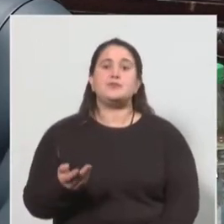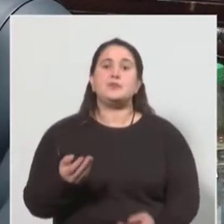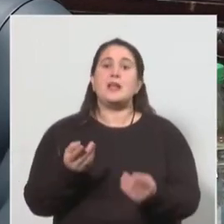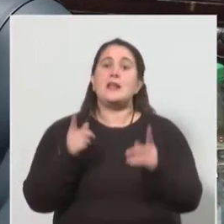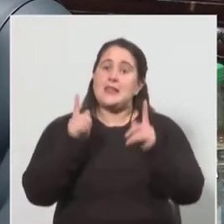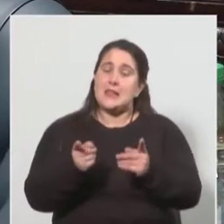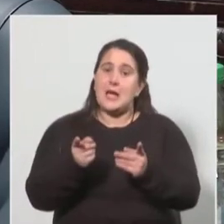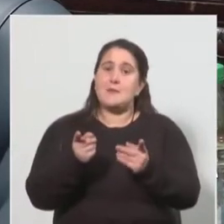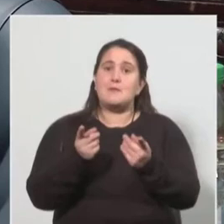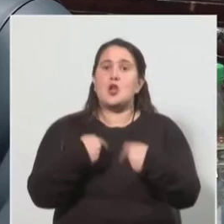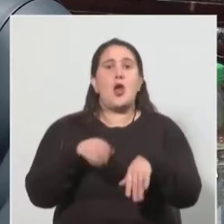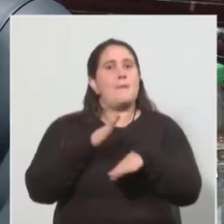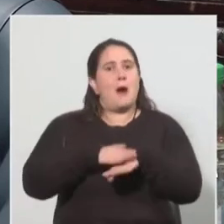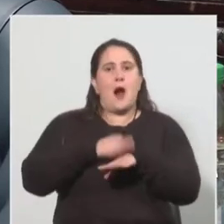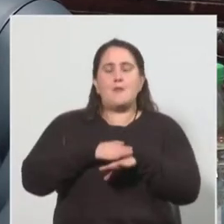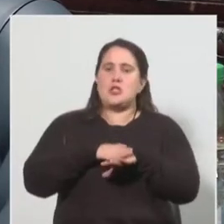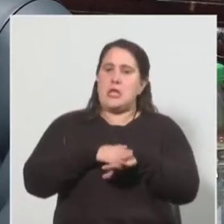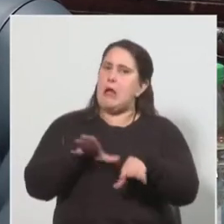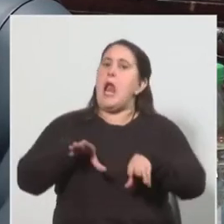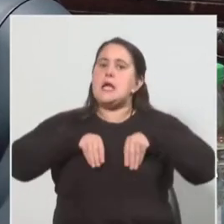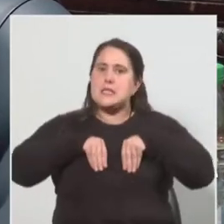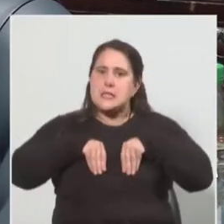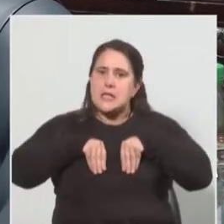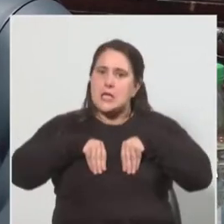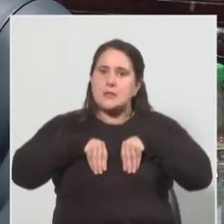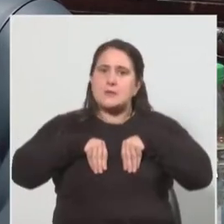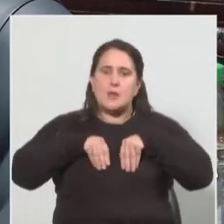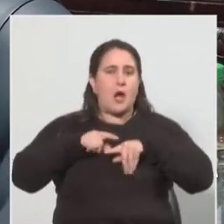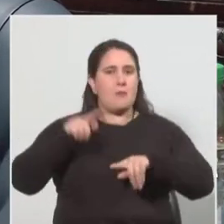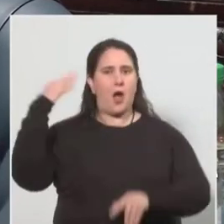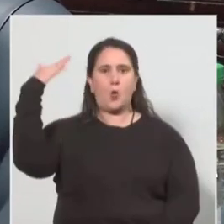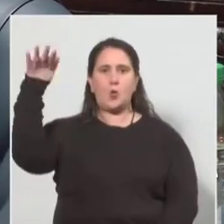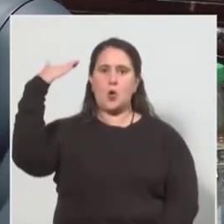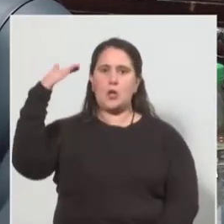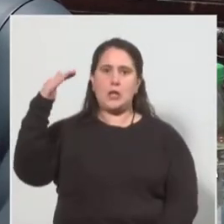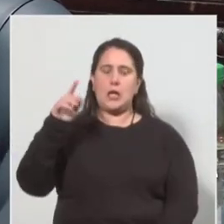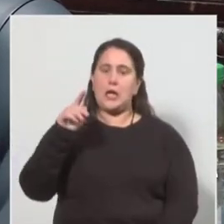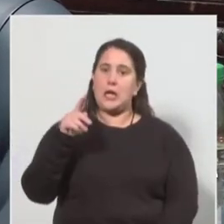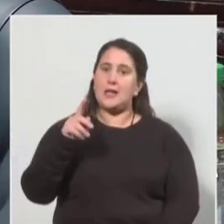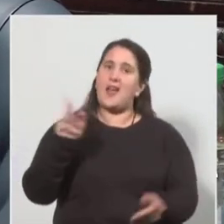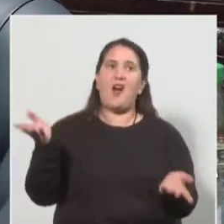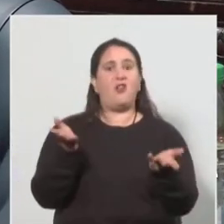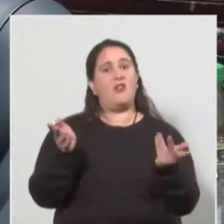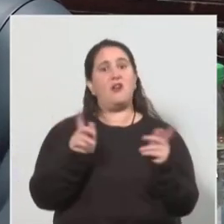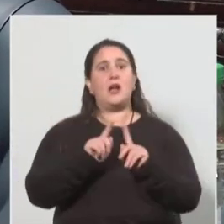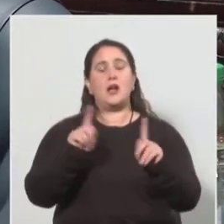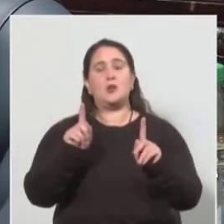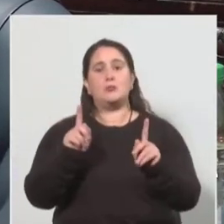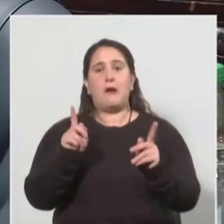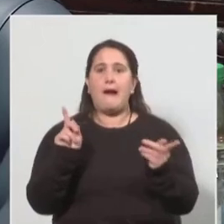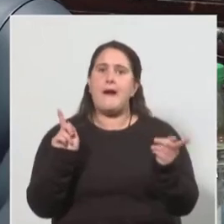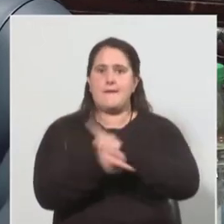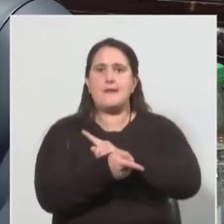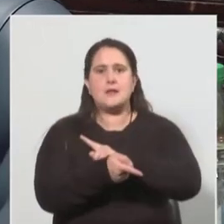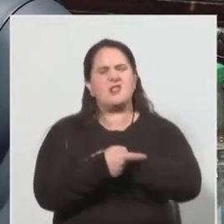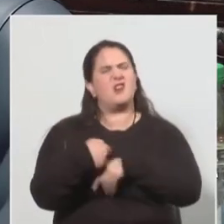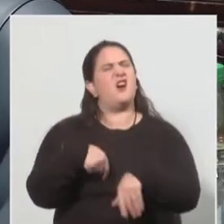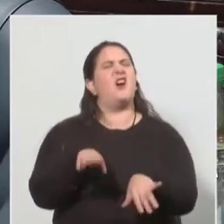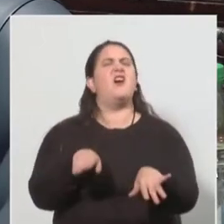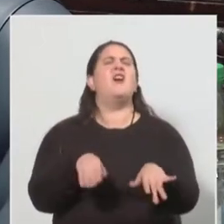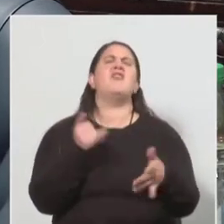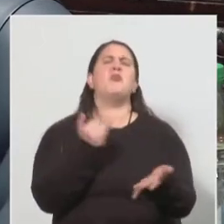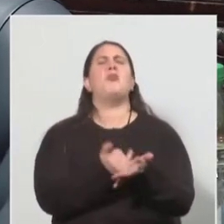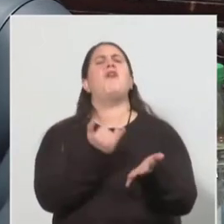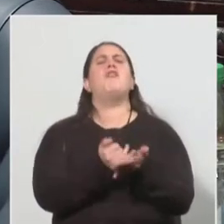porque lejos de asumir responsabilidades, las autoridades hasta el momento se han dedicado a minimizar